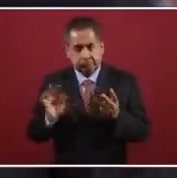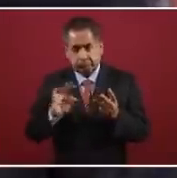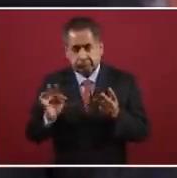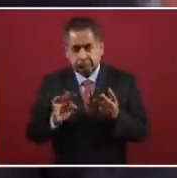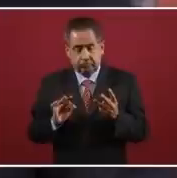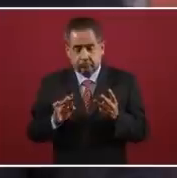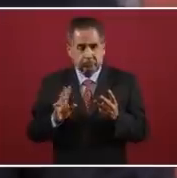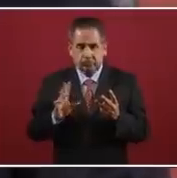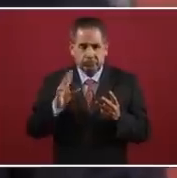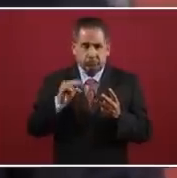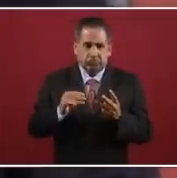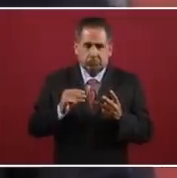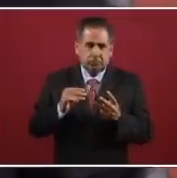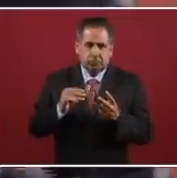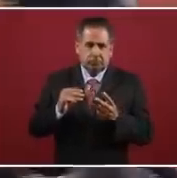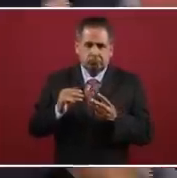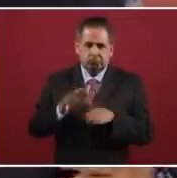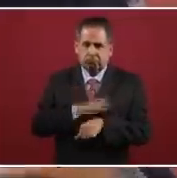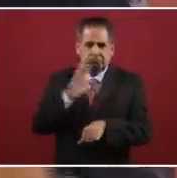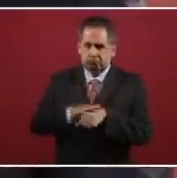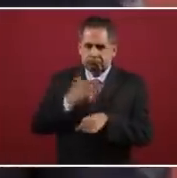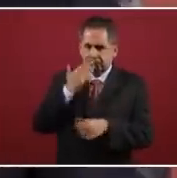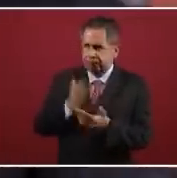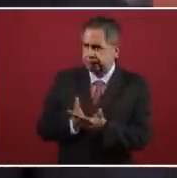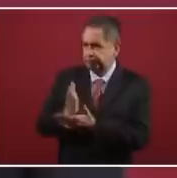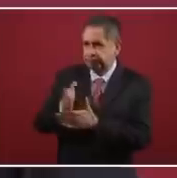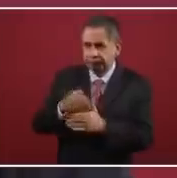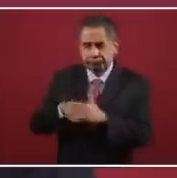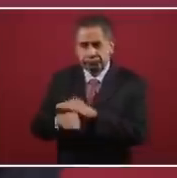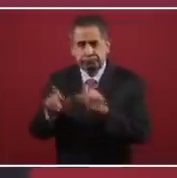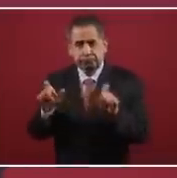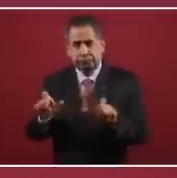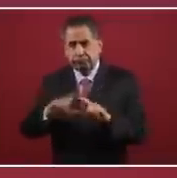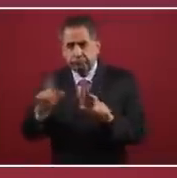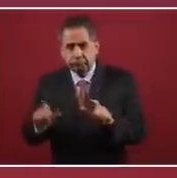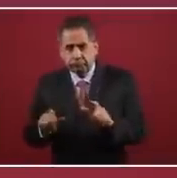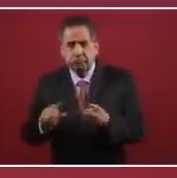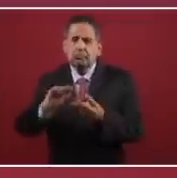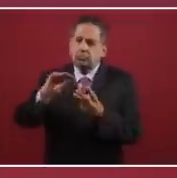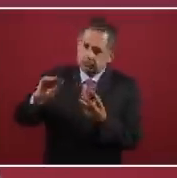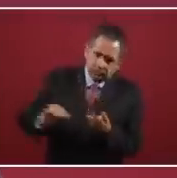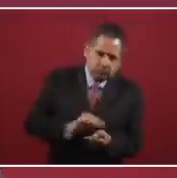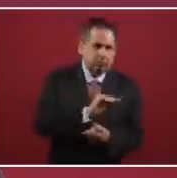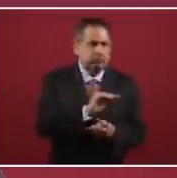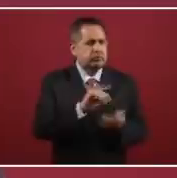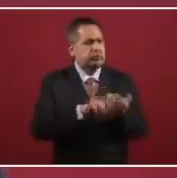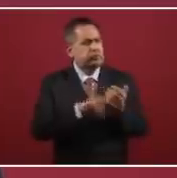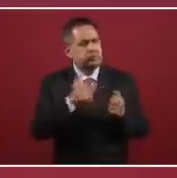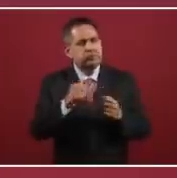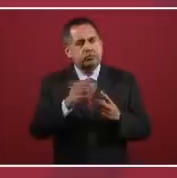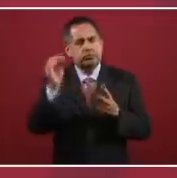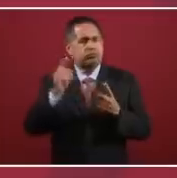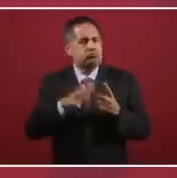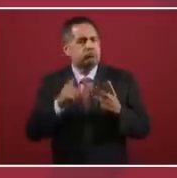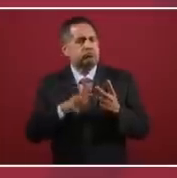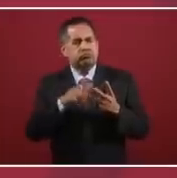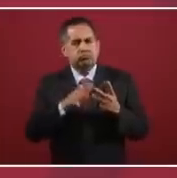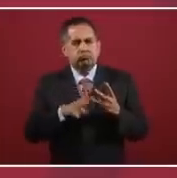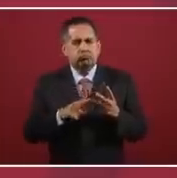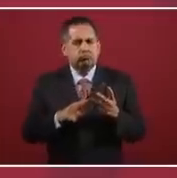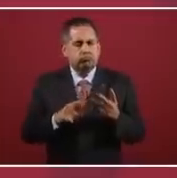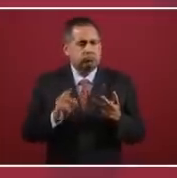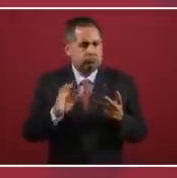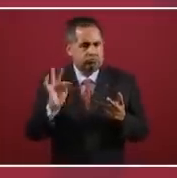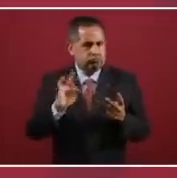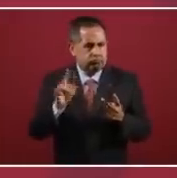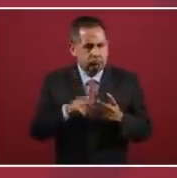no están aptos para la Guardia Nacional, tienen la otra opción, tienen la otra alternativa.